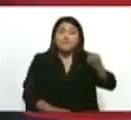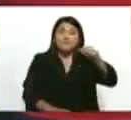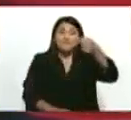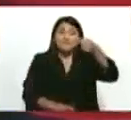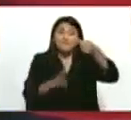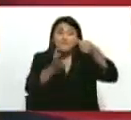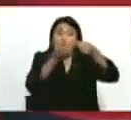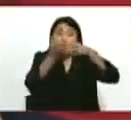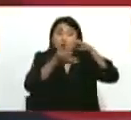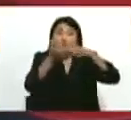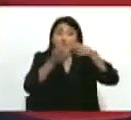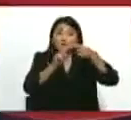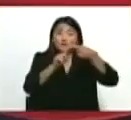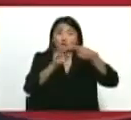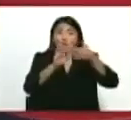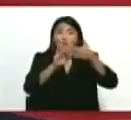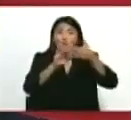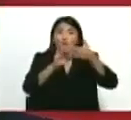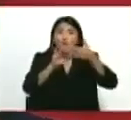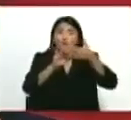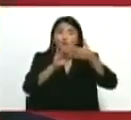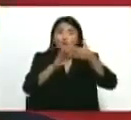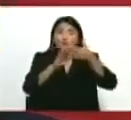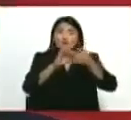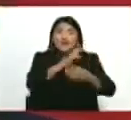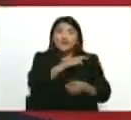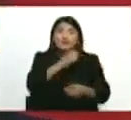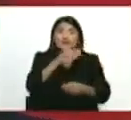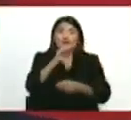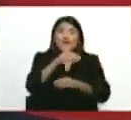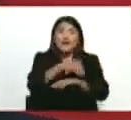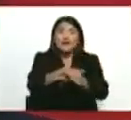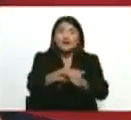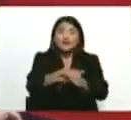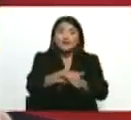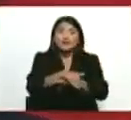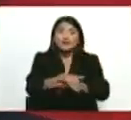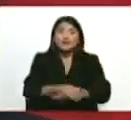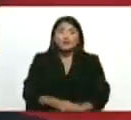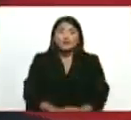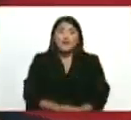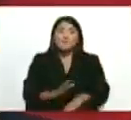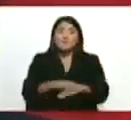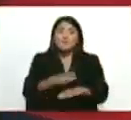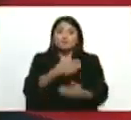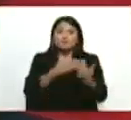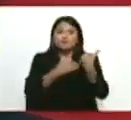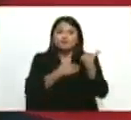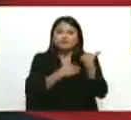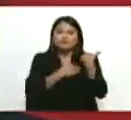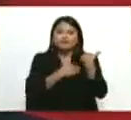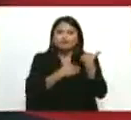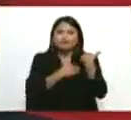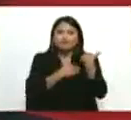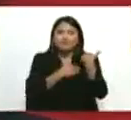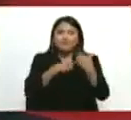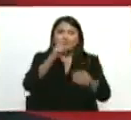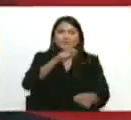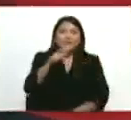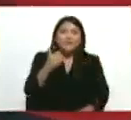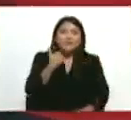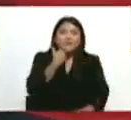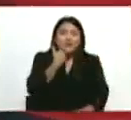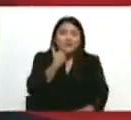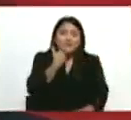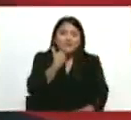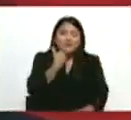atendido por un auténtico jefe de calle es que en su calle no haya personas con enfermedades que no hayan